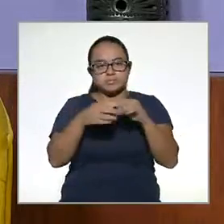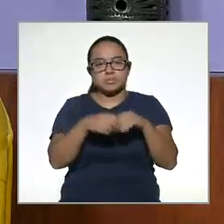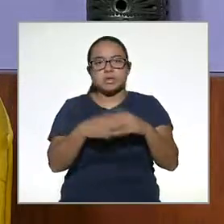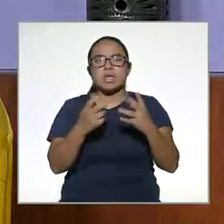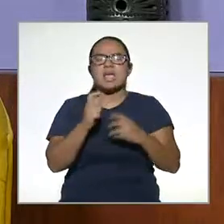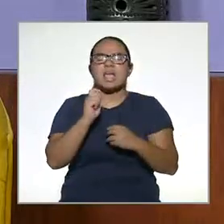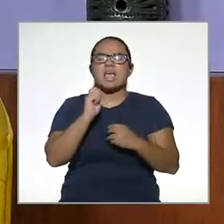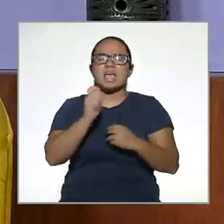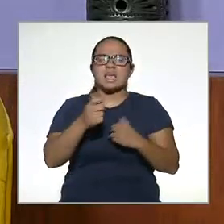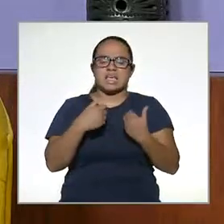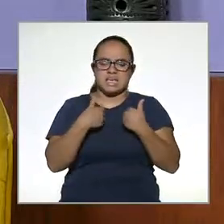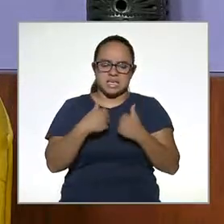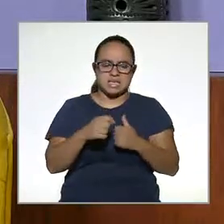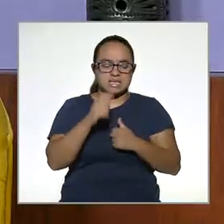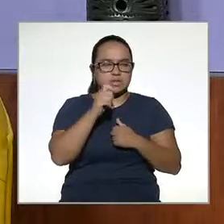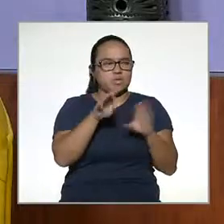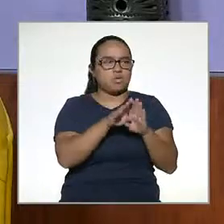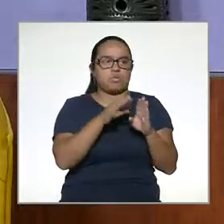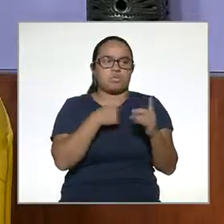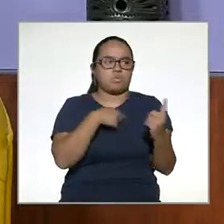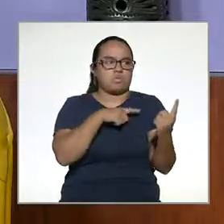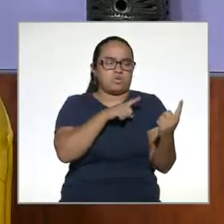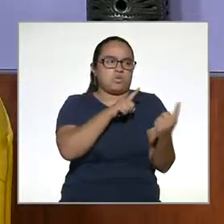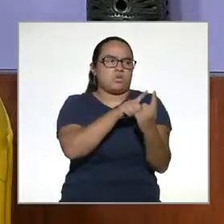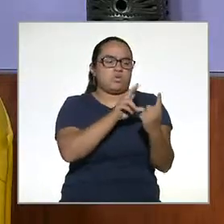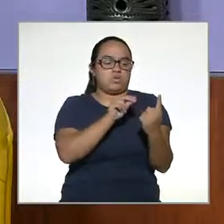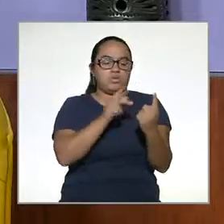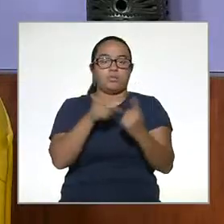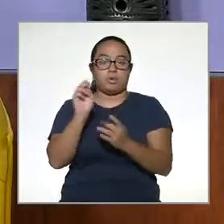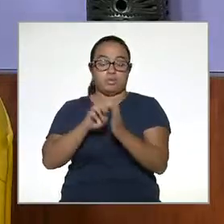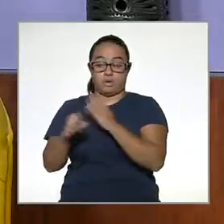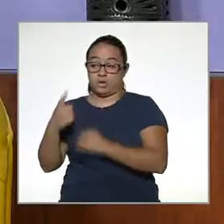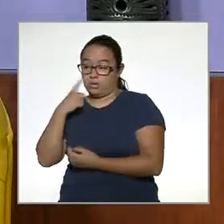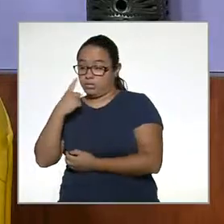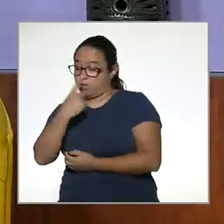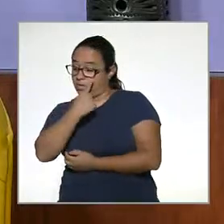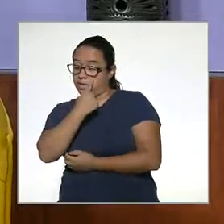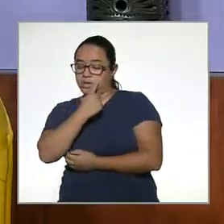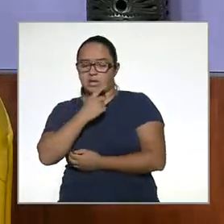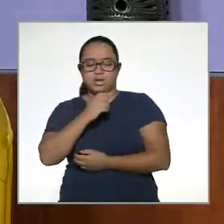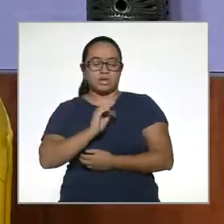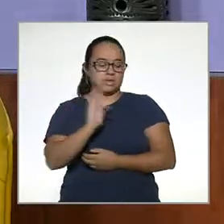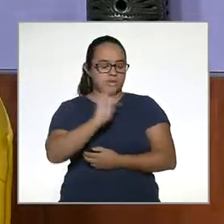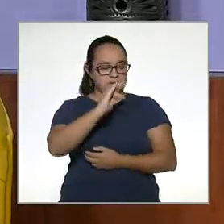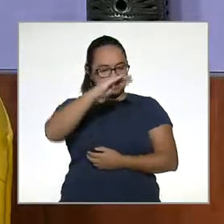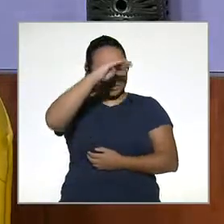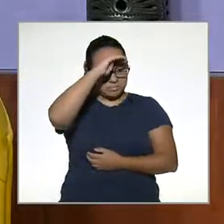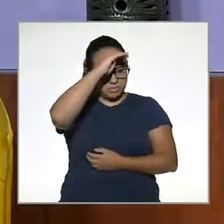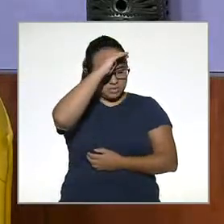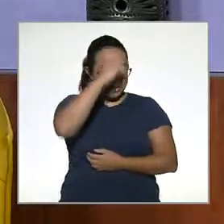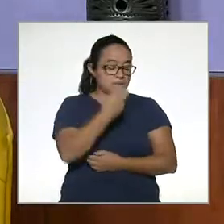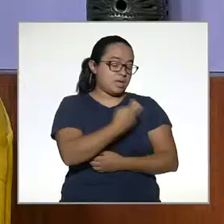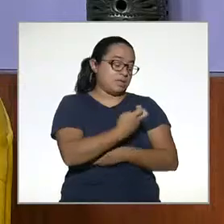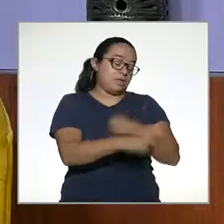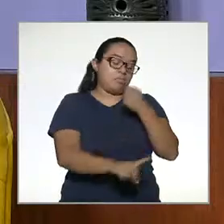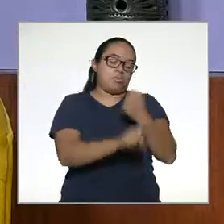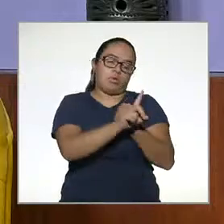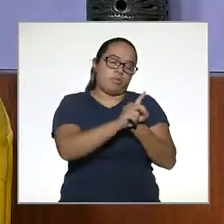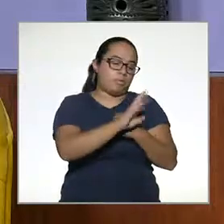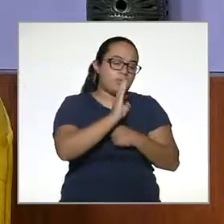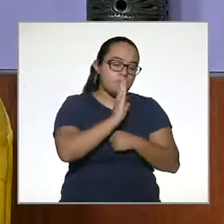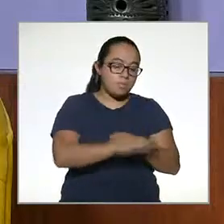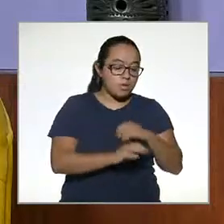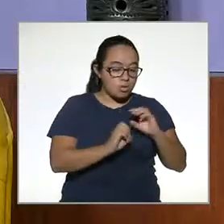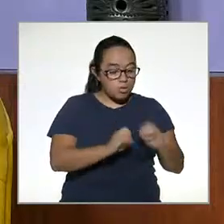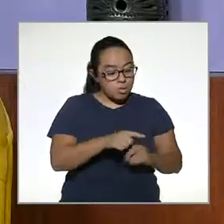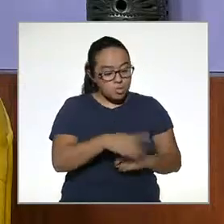qué entendemos por introversión, porque si yo lo miro desde el ojo del adulto, eventualmente puedo decir de antemano, es un problema, o mi